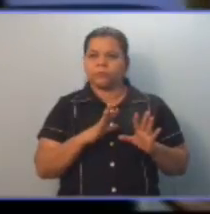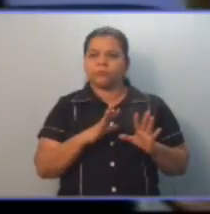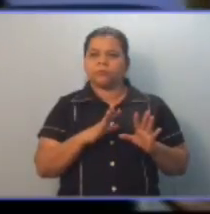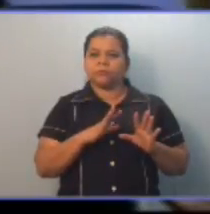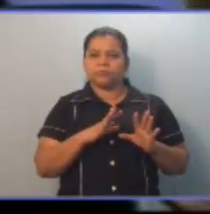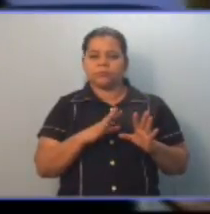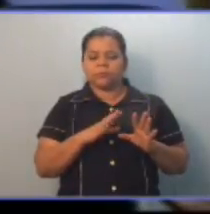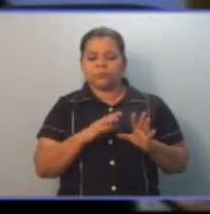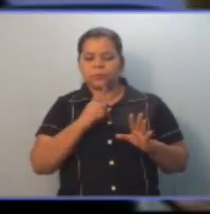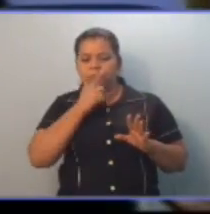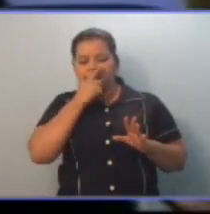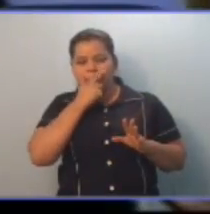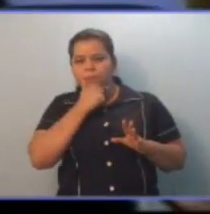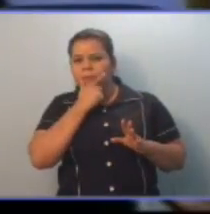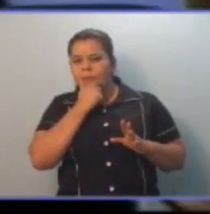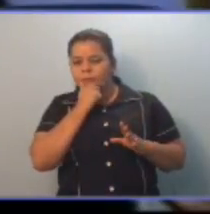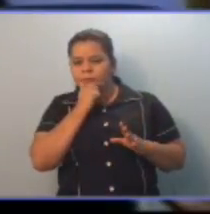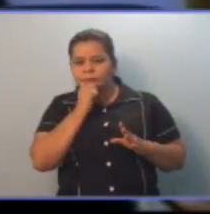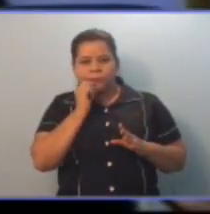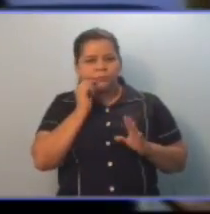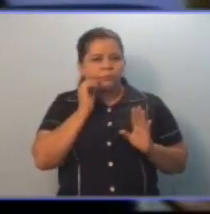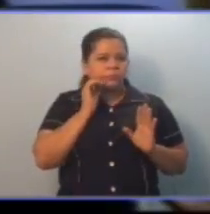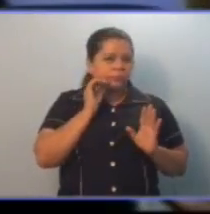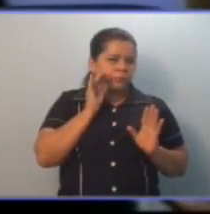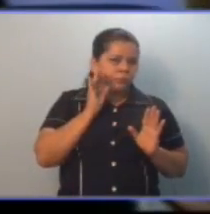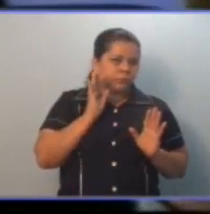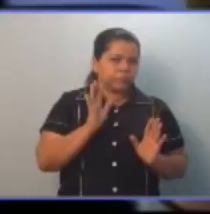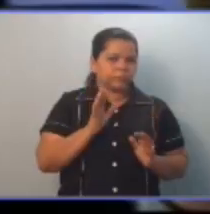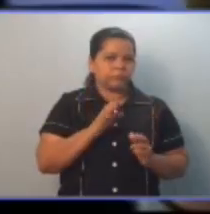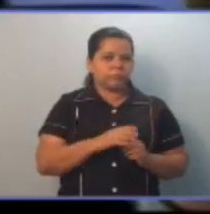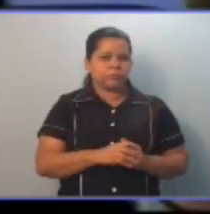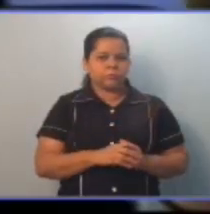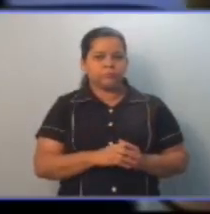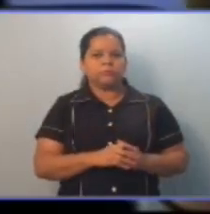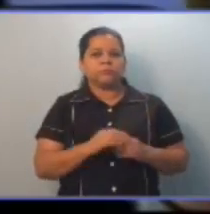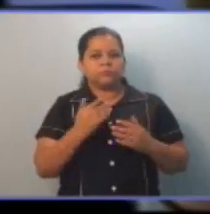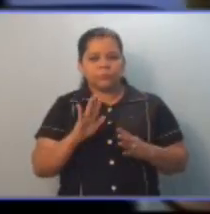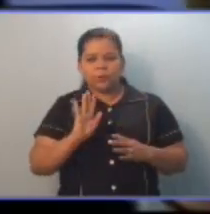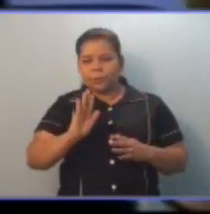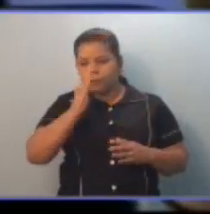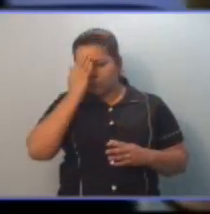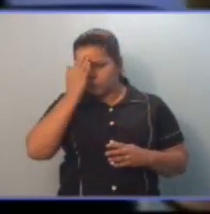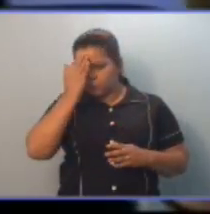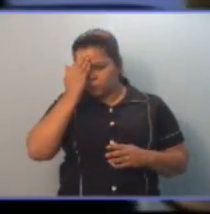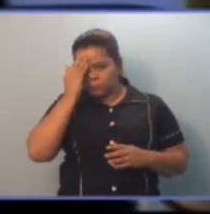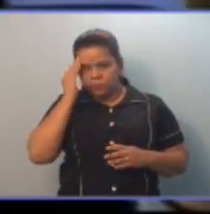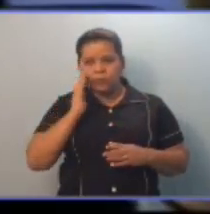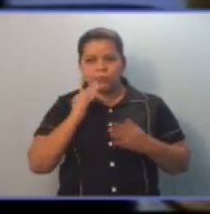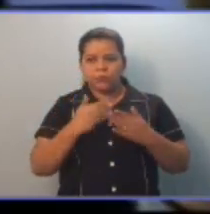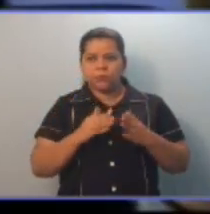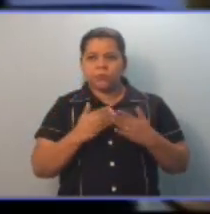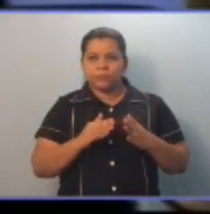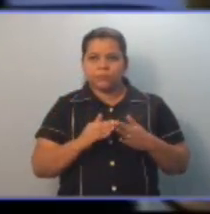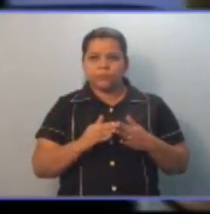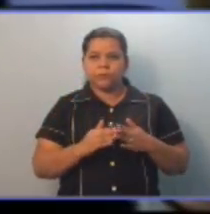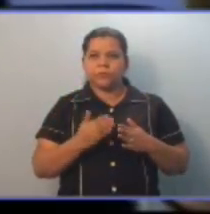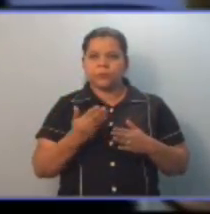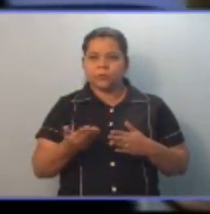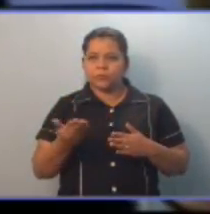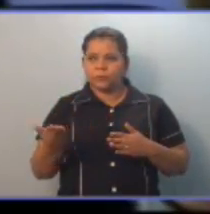abogado, pero la pregunta parte también de su conocimiento de los distintos precedentes en